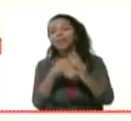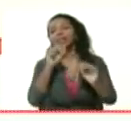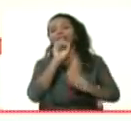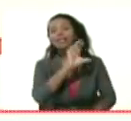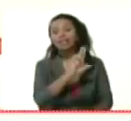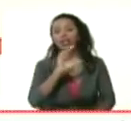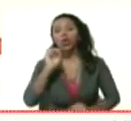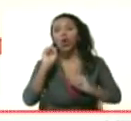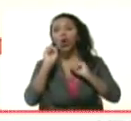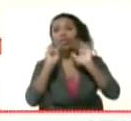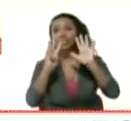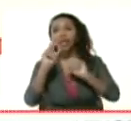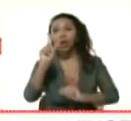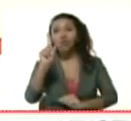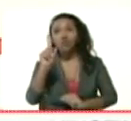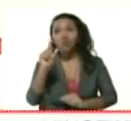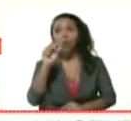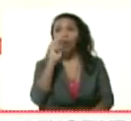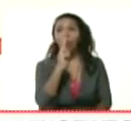14.381 VCH.